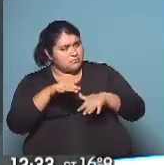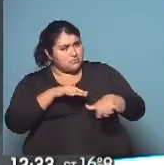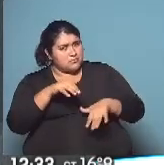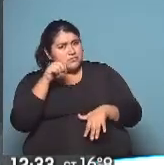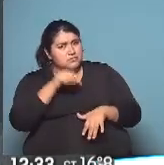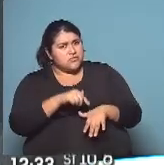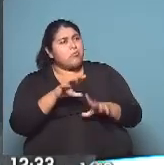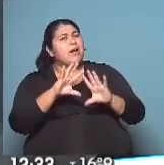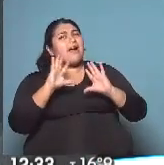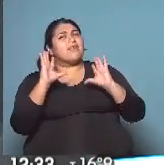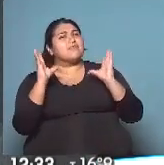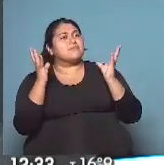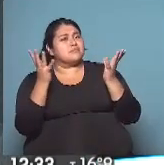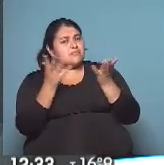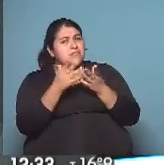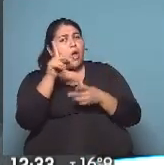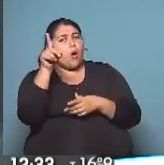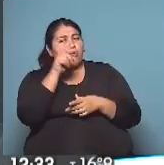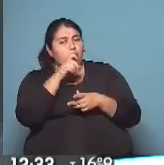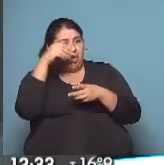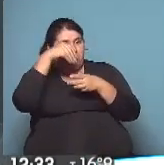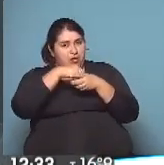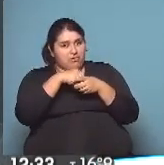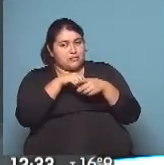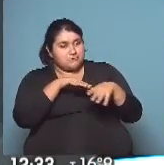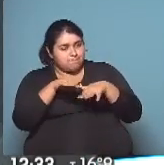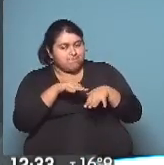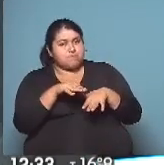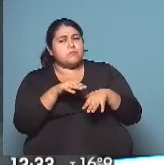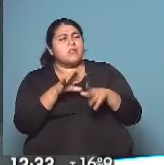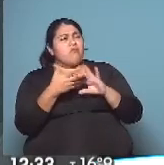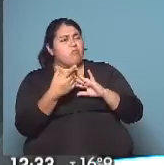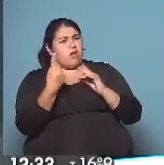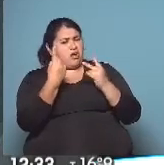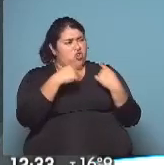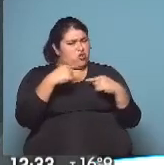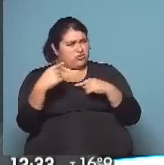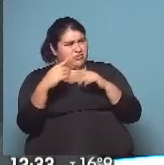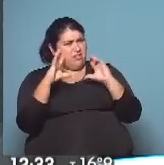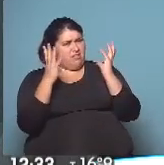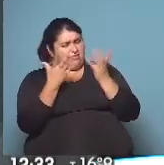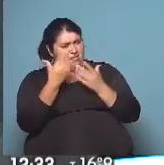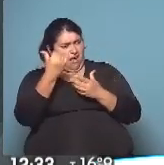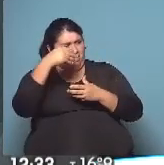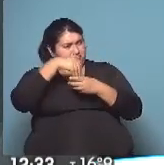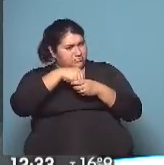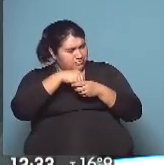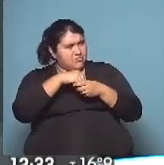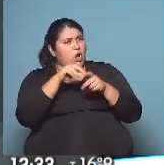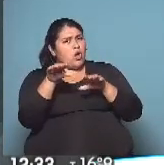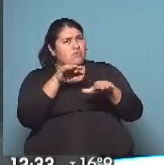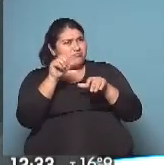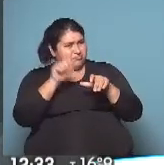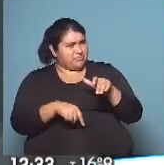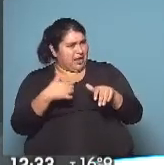fenómeno global que está agudizado por problemas internos. Es decir, que ahí tenemos dos aspectos de que influyen en lo que está pasando ahora en nuestro